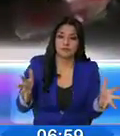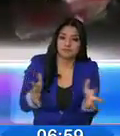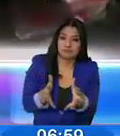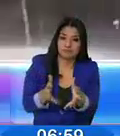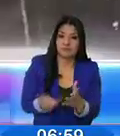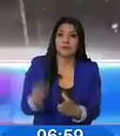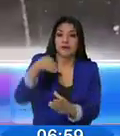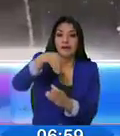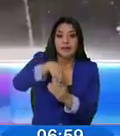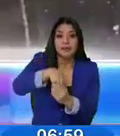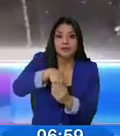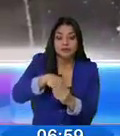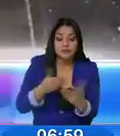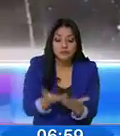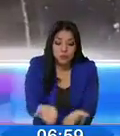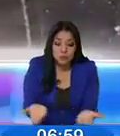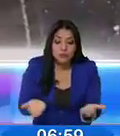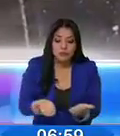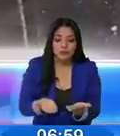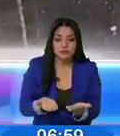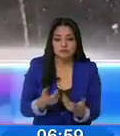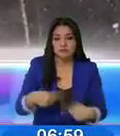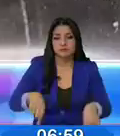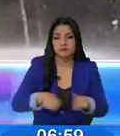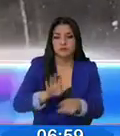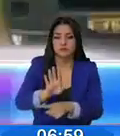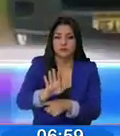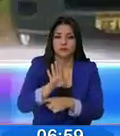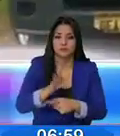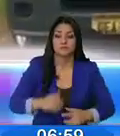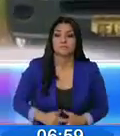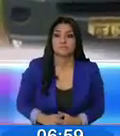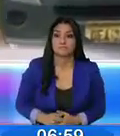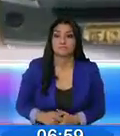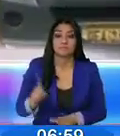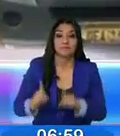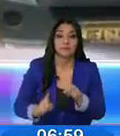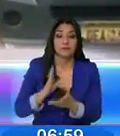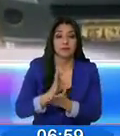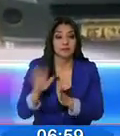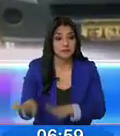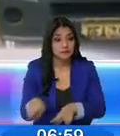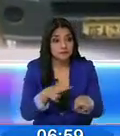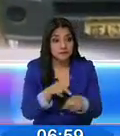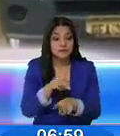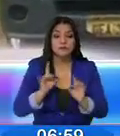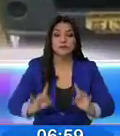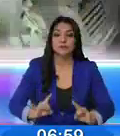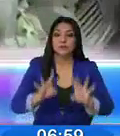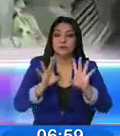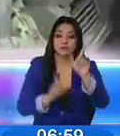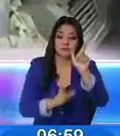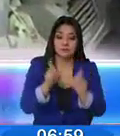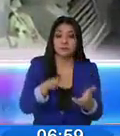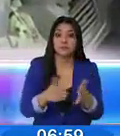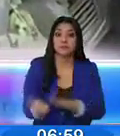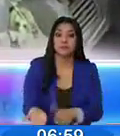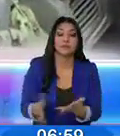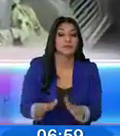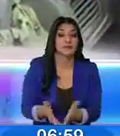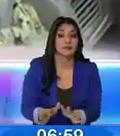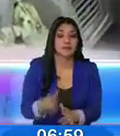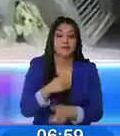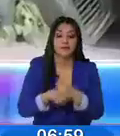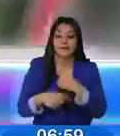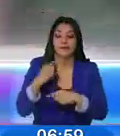el interior estaban algunas pertenencias de los heridos, en un siniestro que, según los testigos, afortunadamente no hubo personas fallecidas